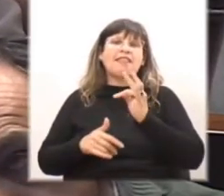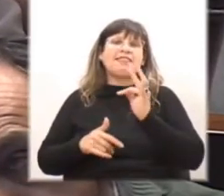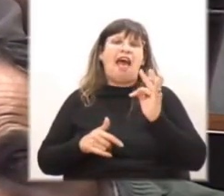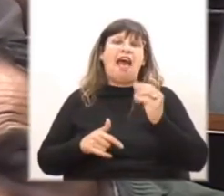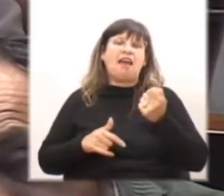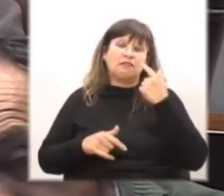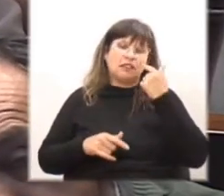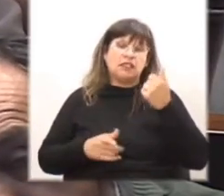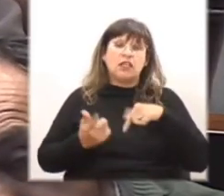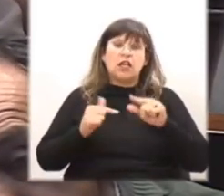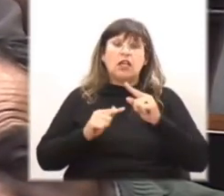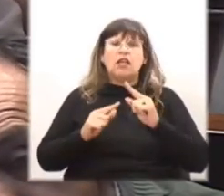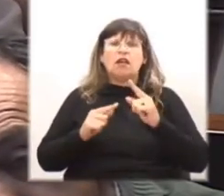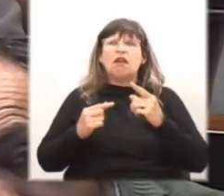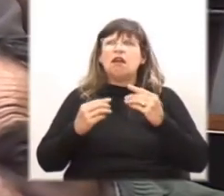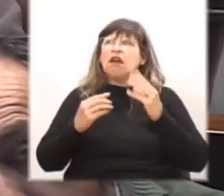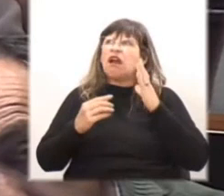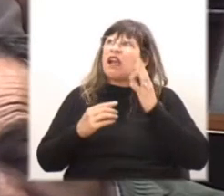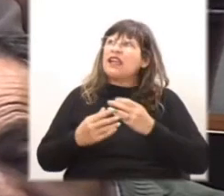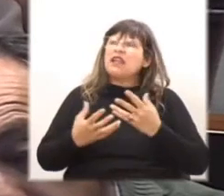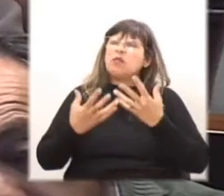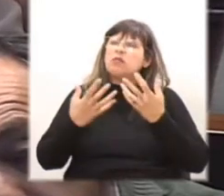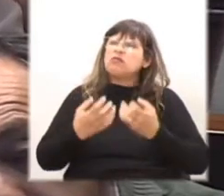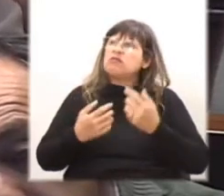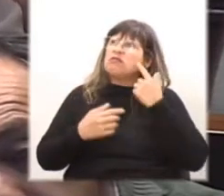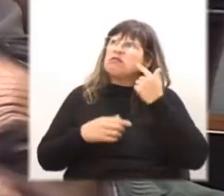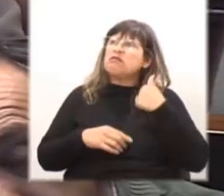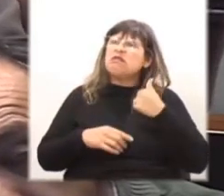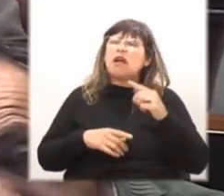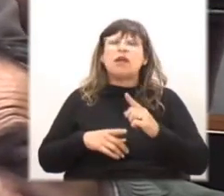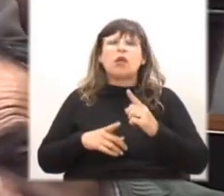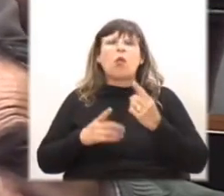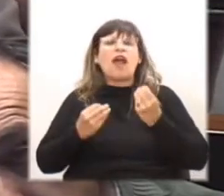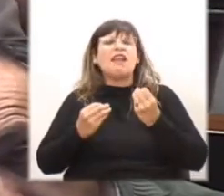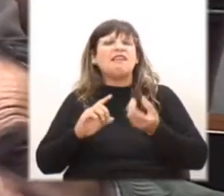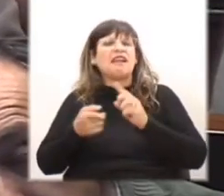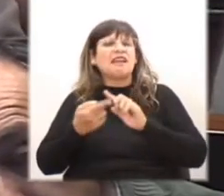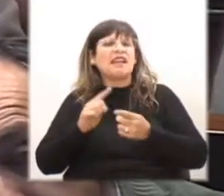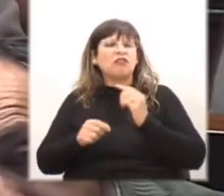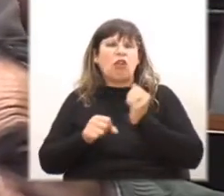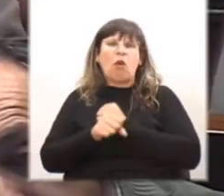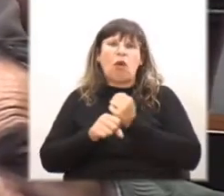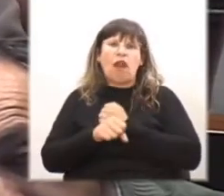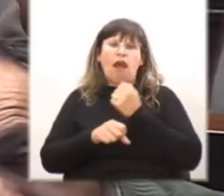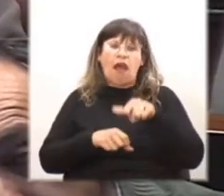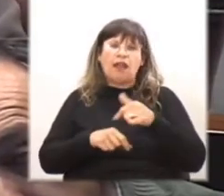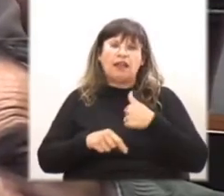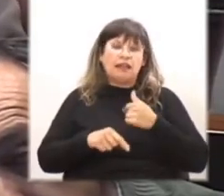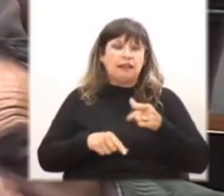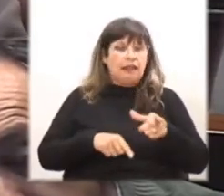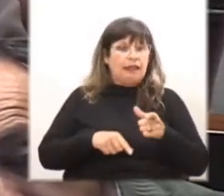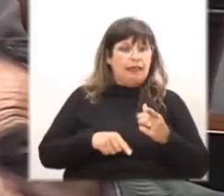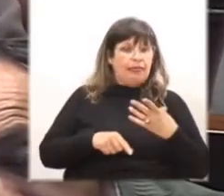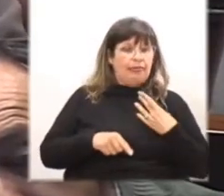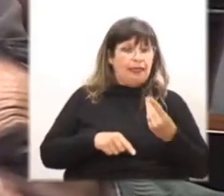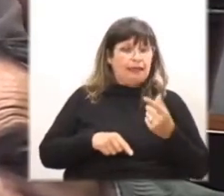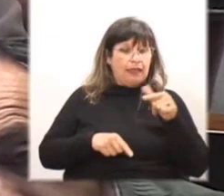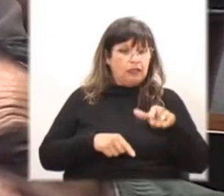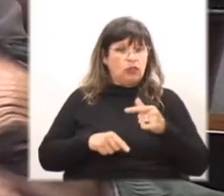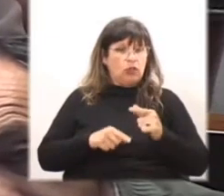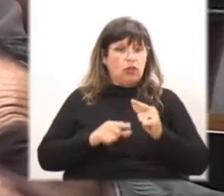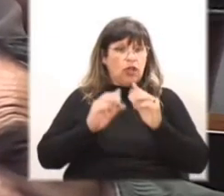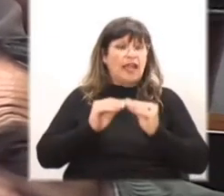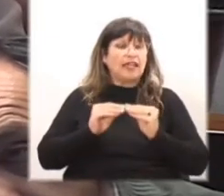queremos saber cuál es precisamente la relación laboral entre el director de